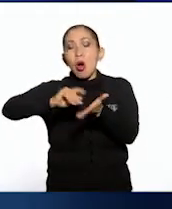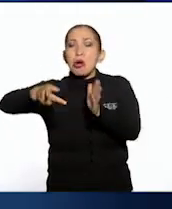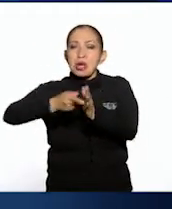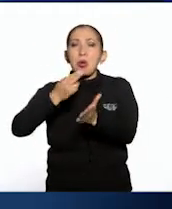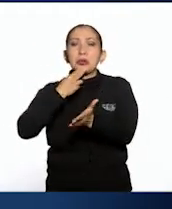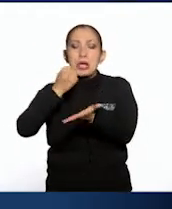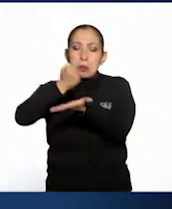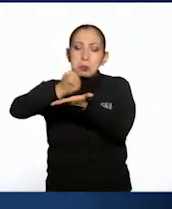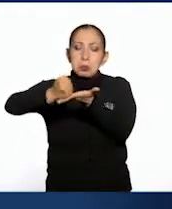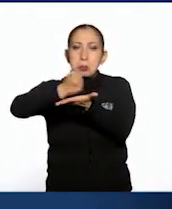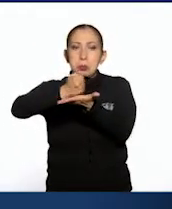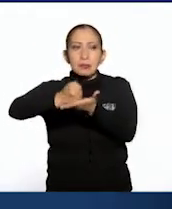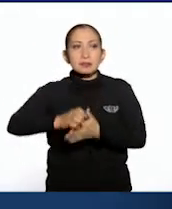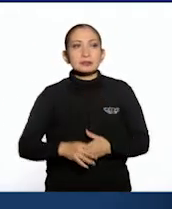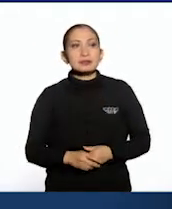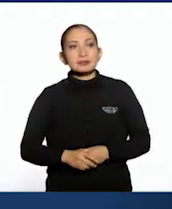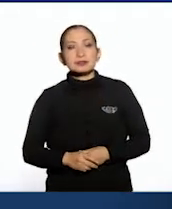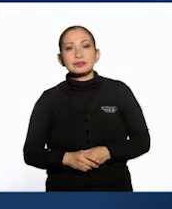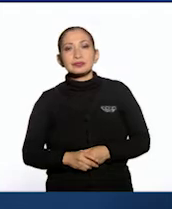usar.